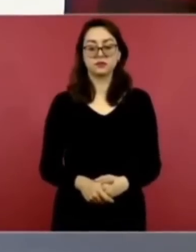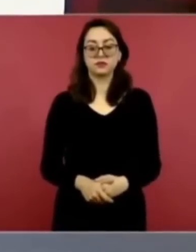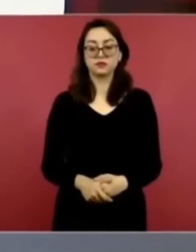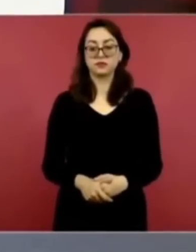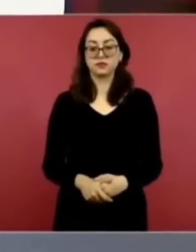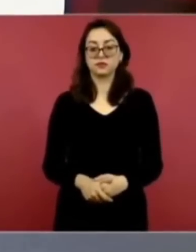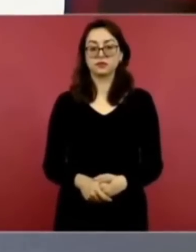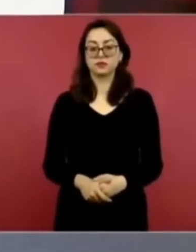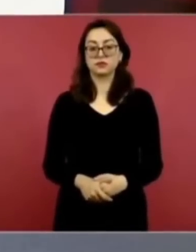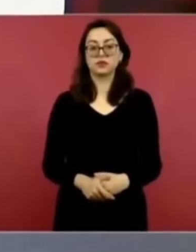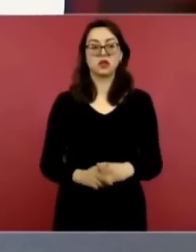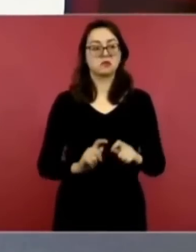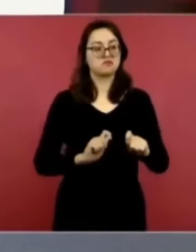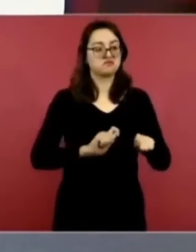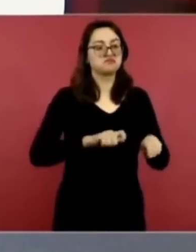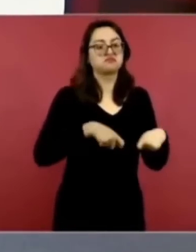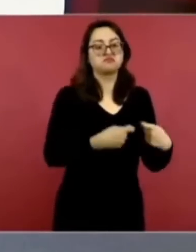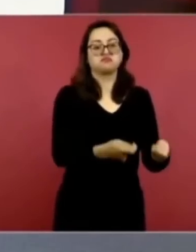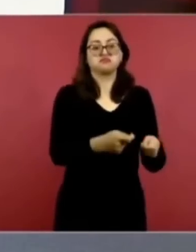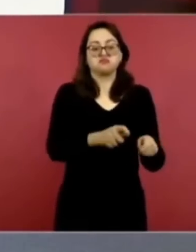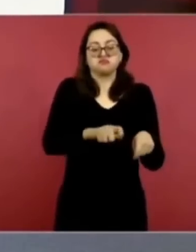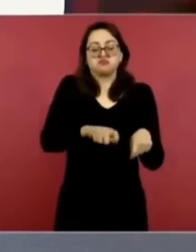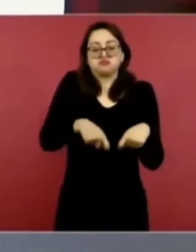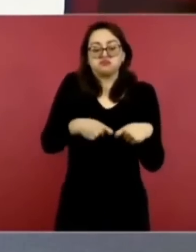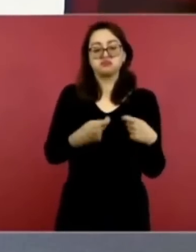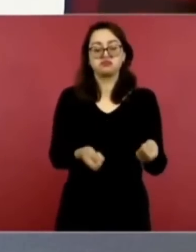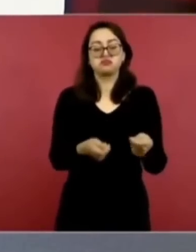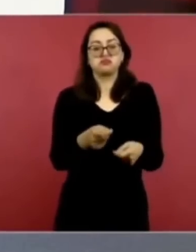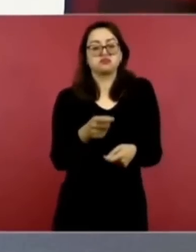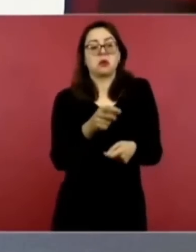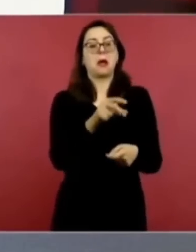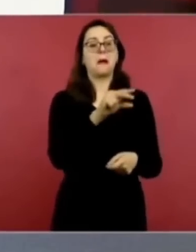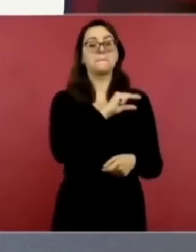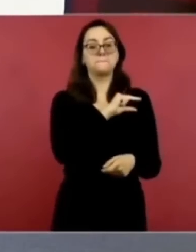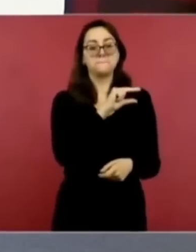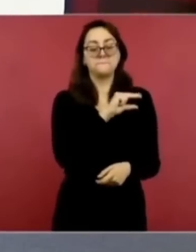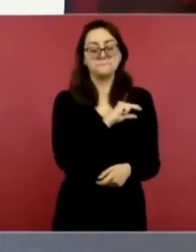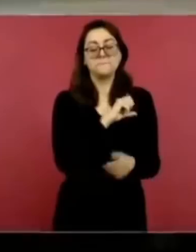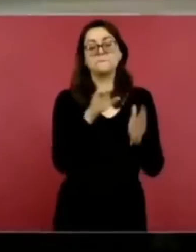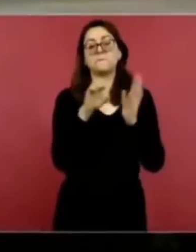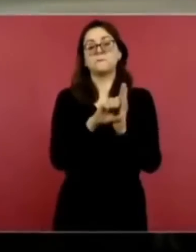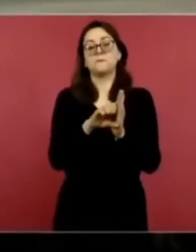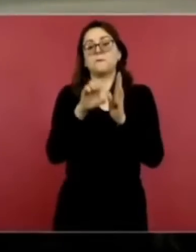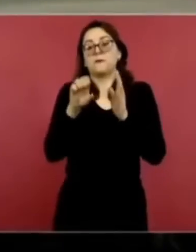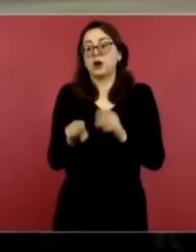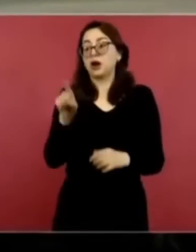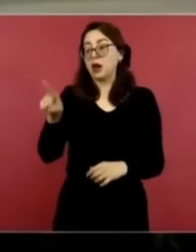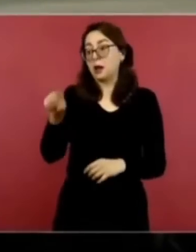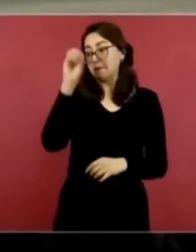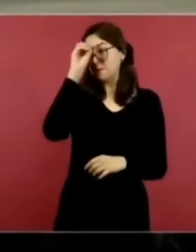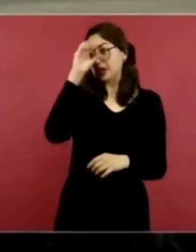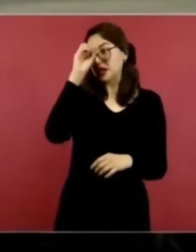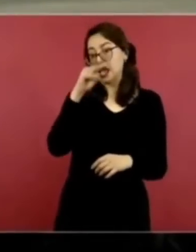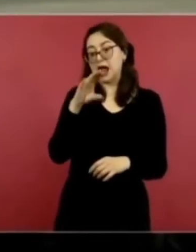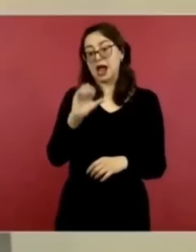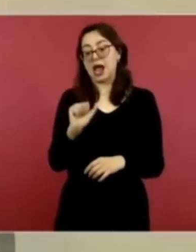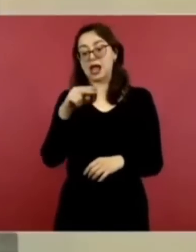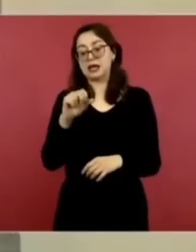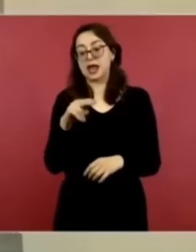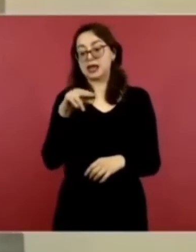mineras del sector paraestatal, como fue el caso de la histórica mina de Cananea.